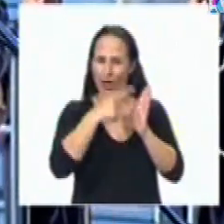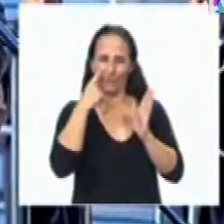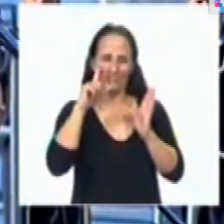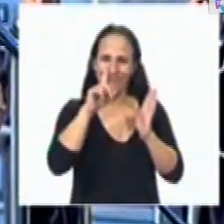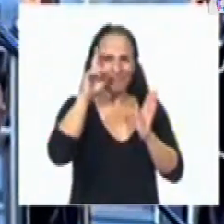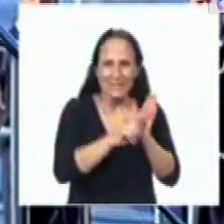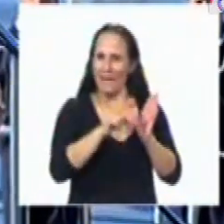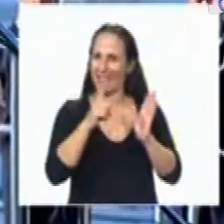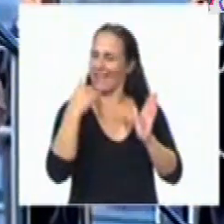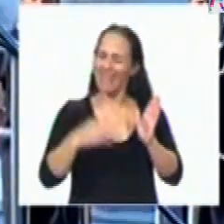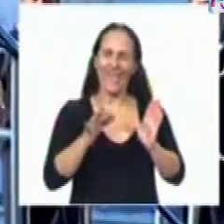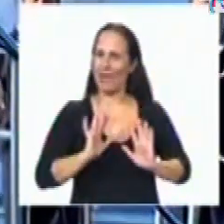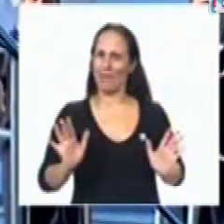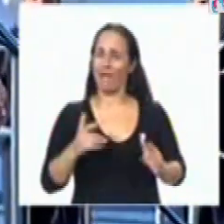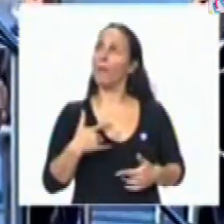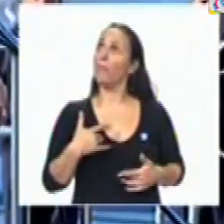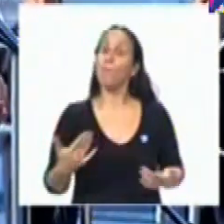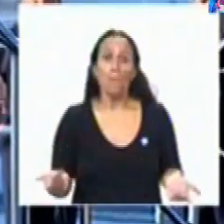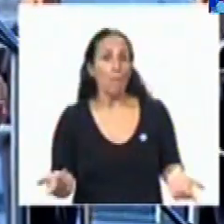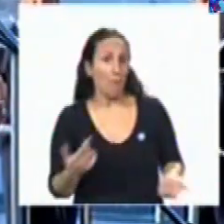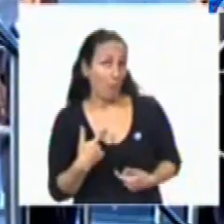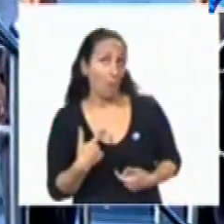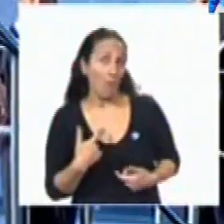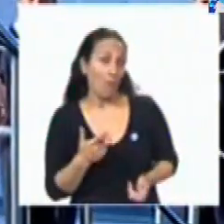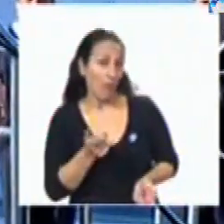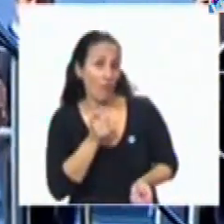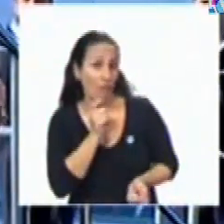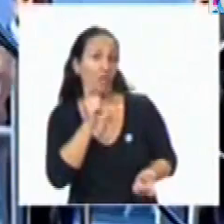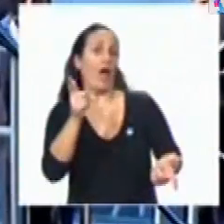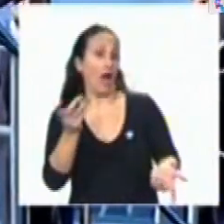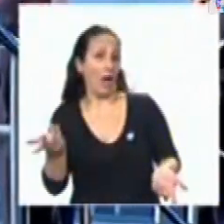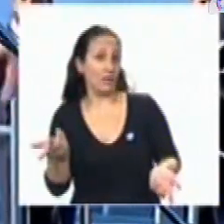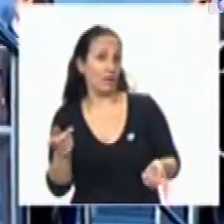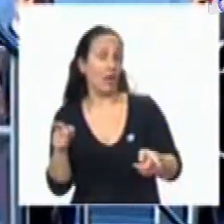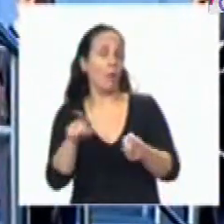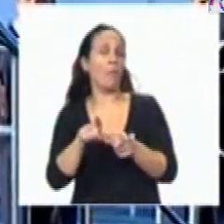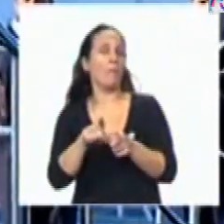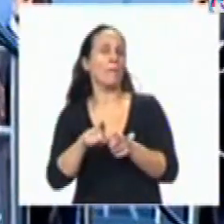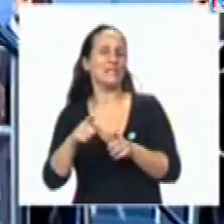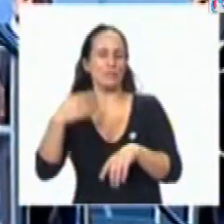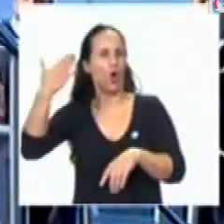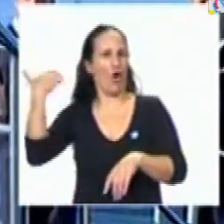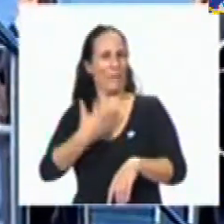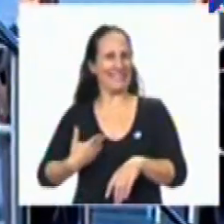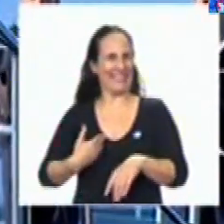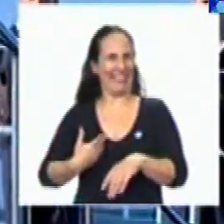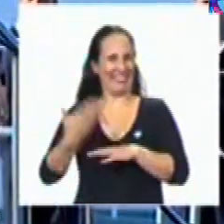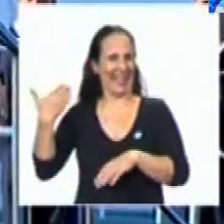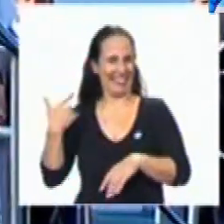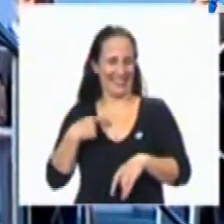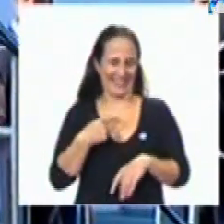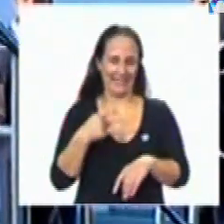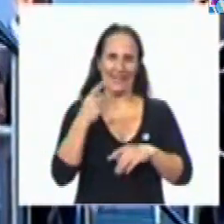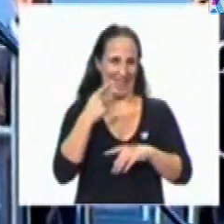para mí sería muy fácil hacer lo que hicieron los que nos precedieron, a Néstor